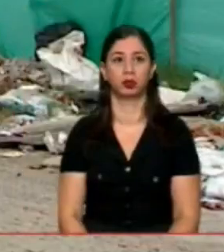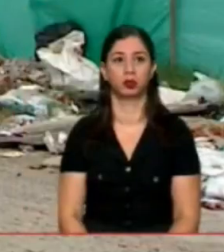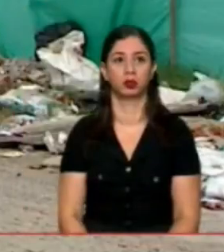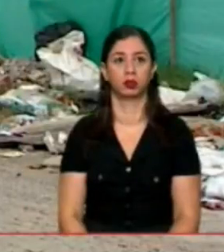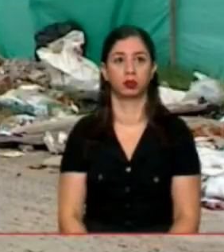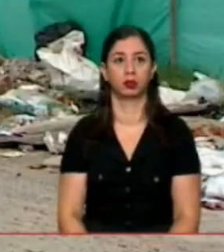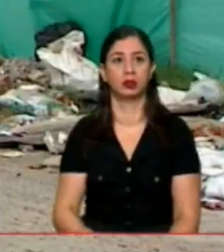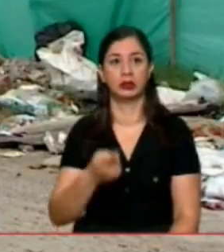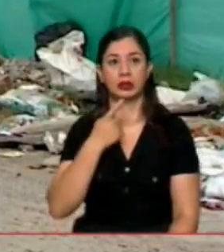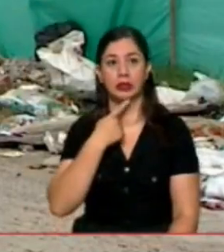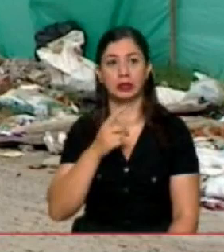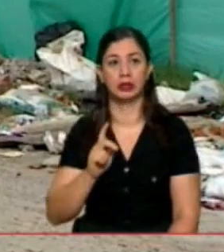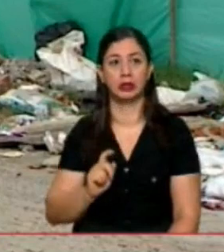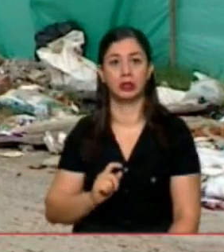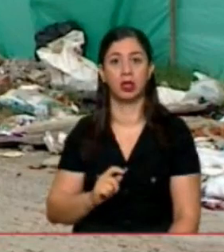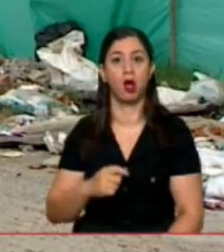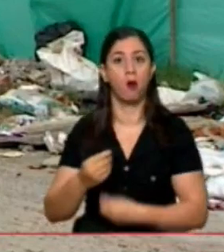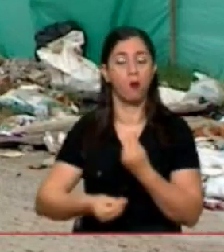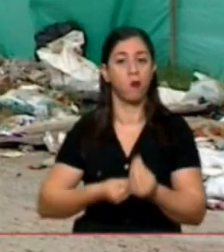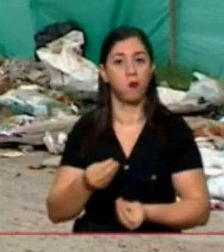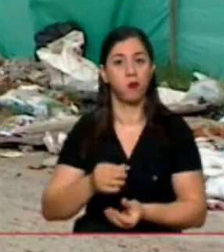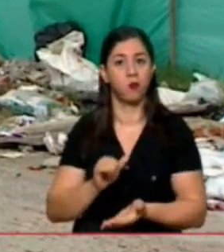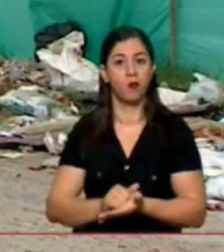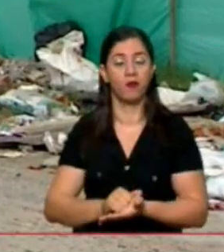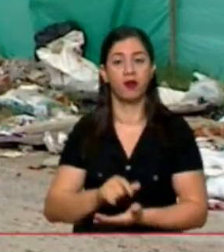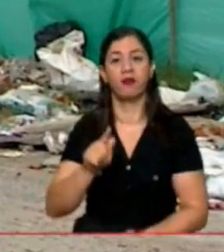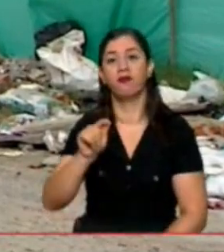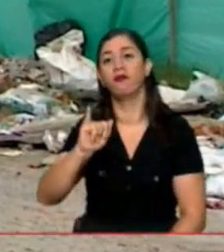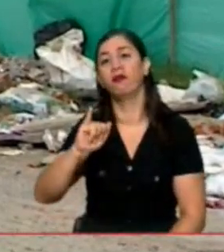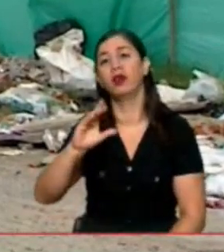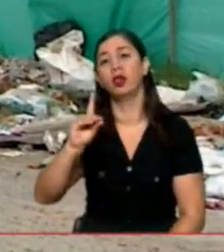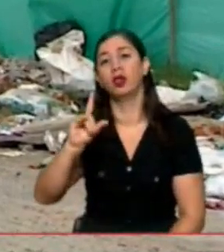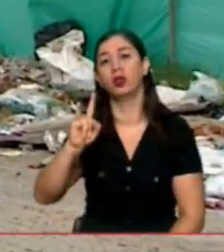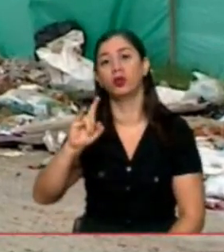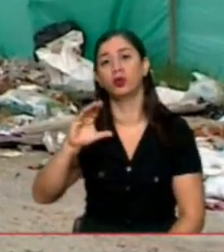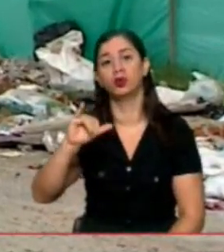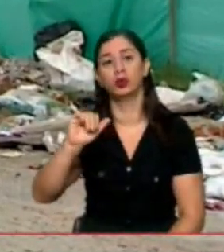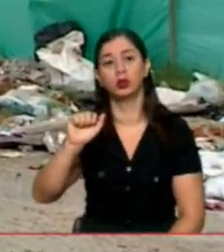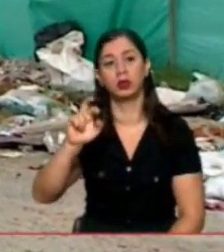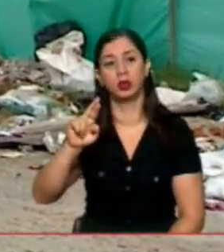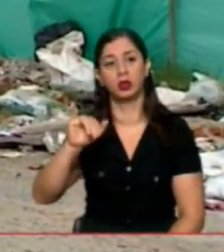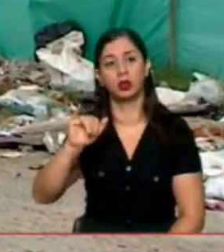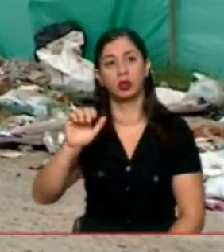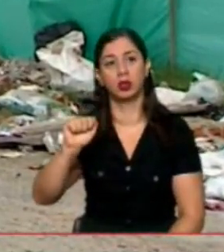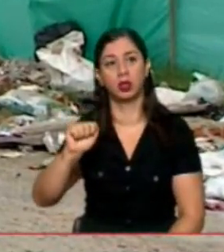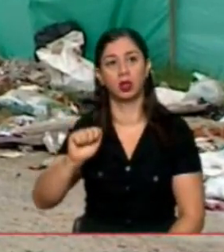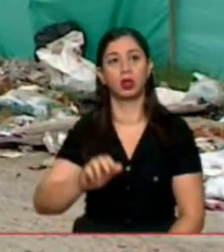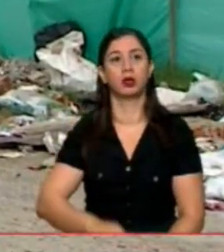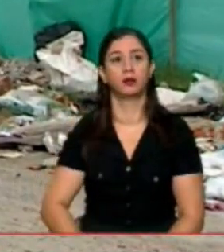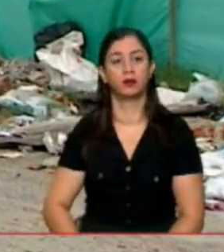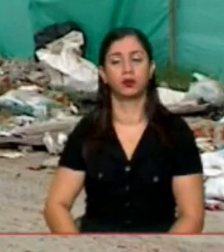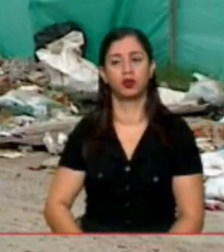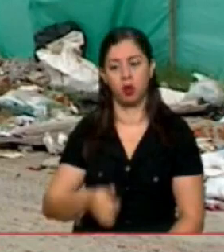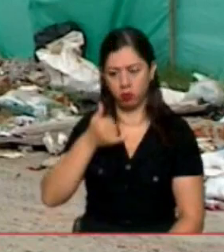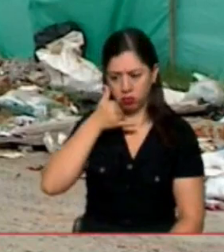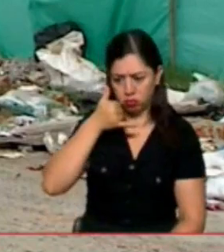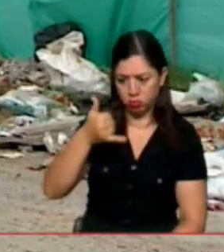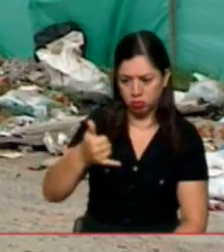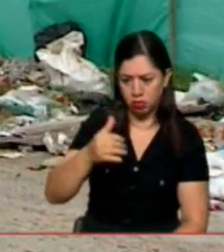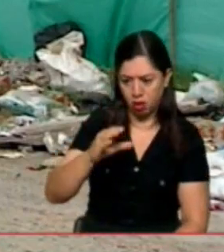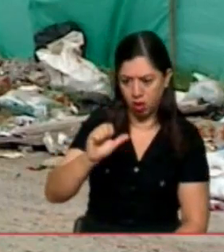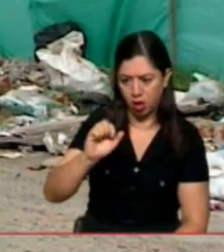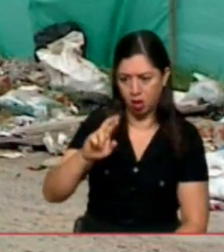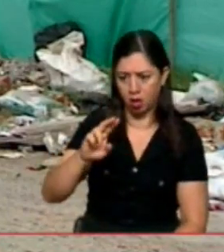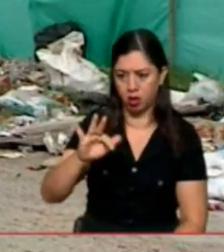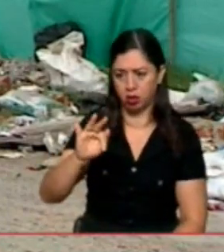Piensen que va a ser la evolución de los aportes que están en la fiduciaria y me comunicó con cartera y me